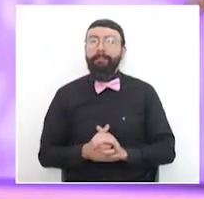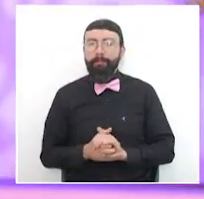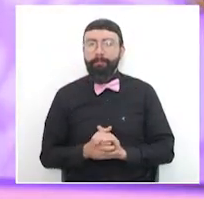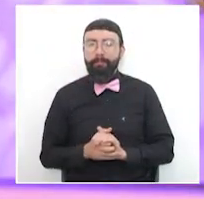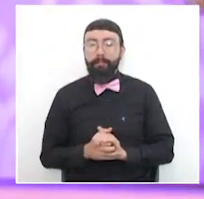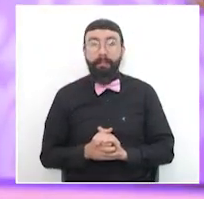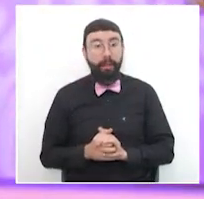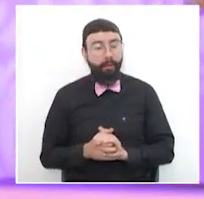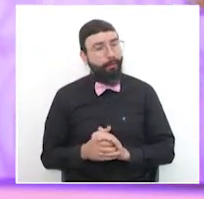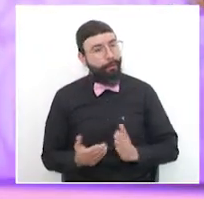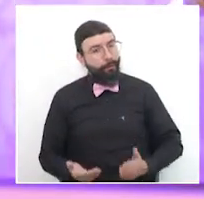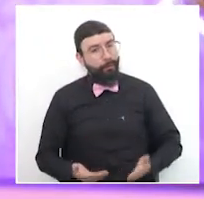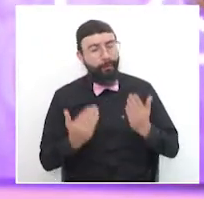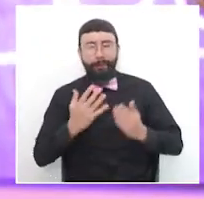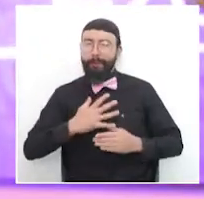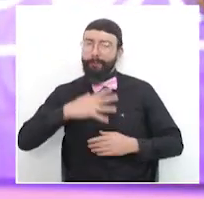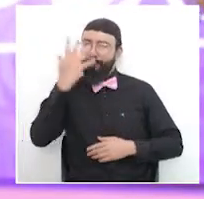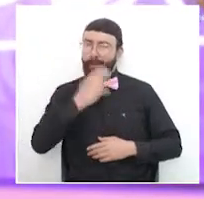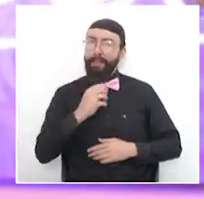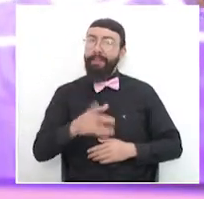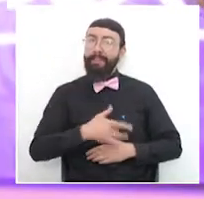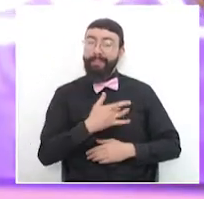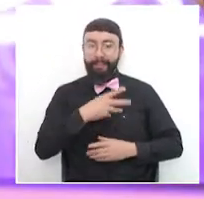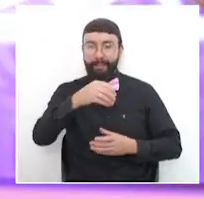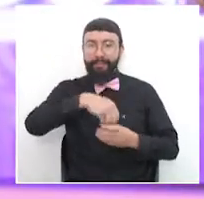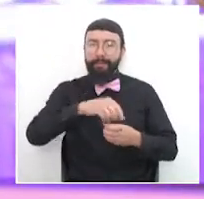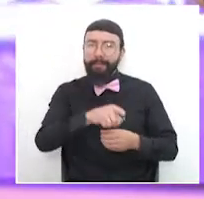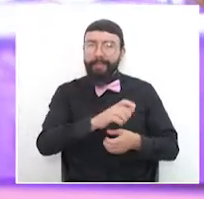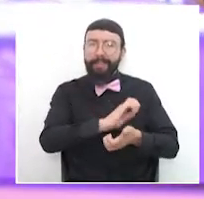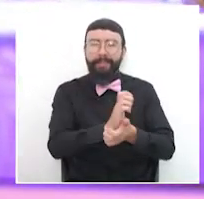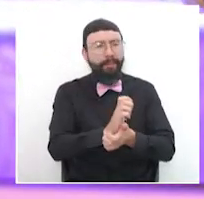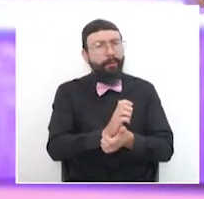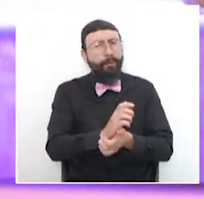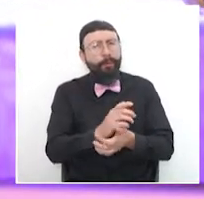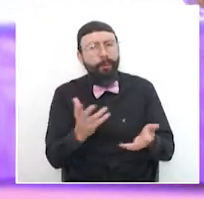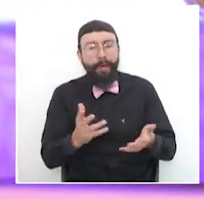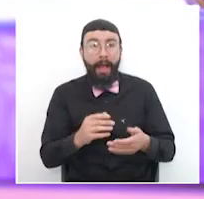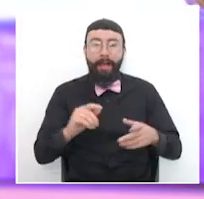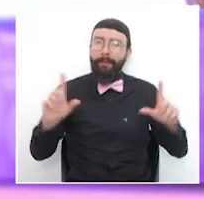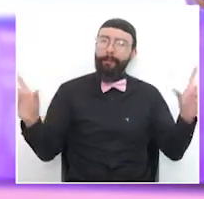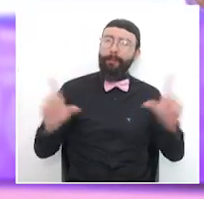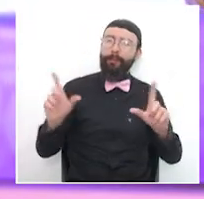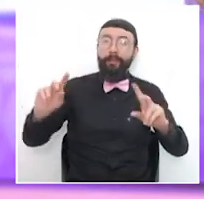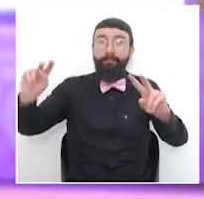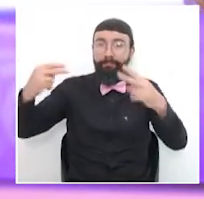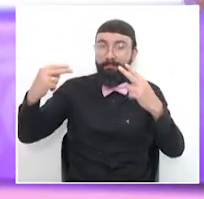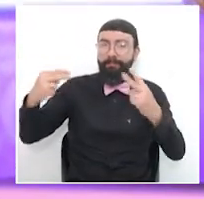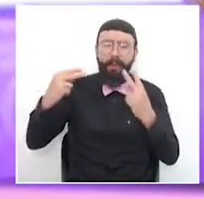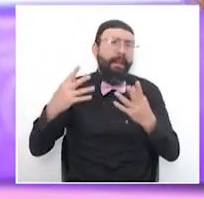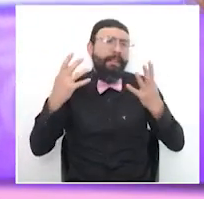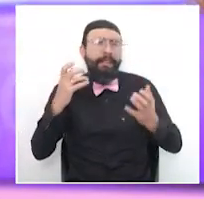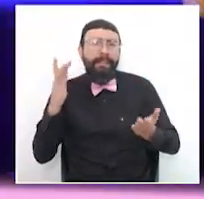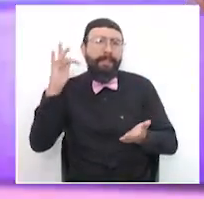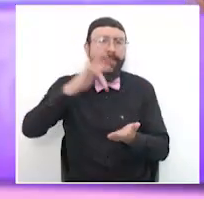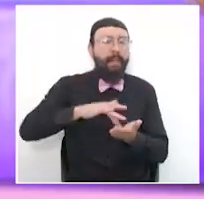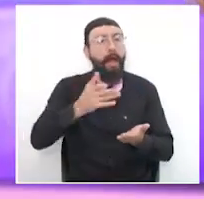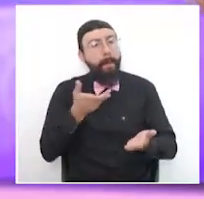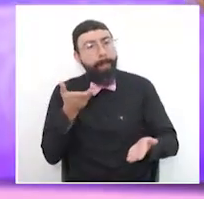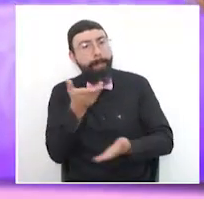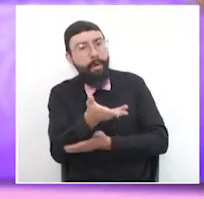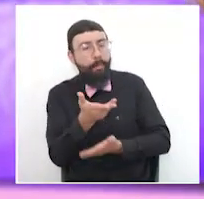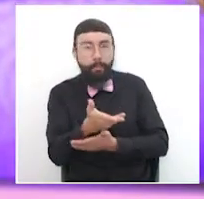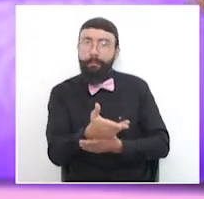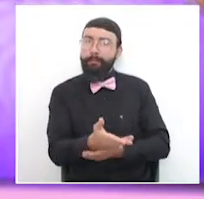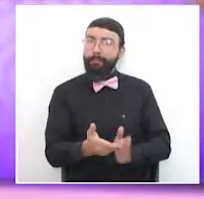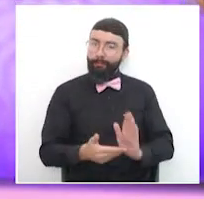Momentos gratificantes que se viven en el canal Telecafé son aquellos en los que los televidentes se esmeran por participar en propuestas que ilustran